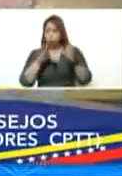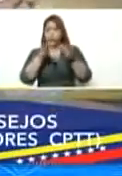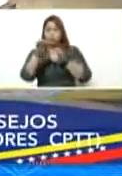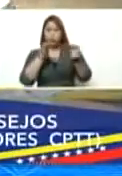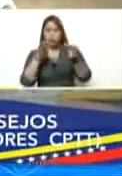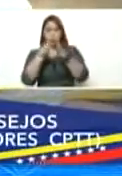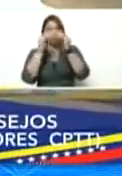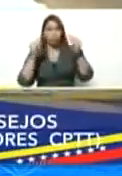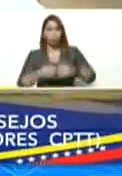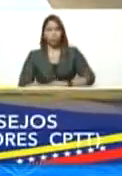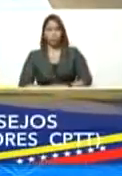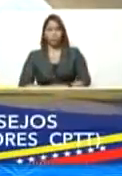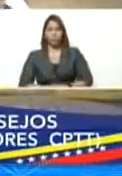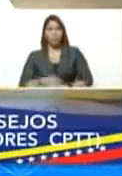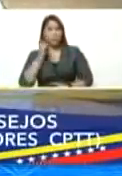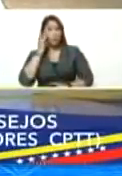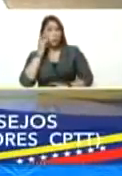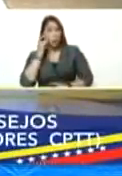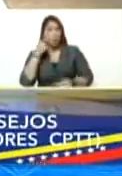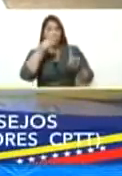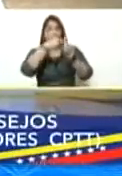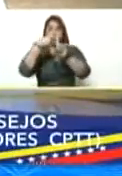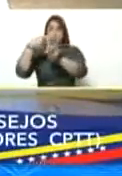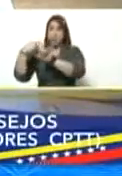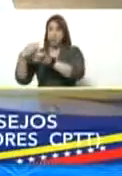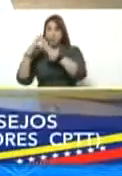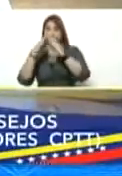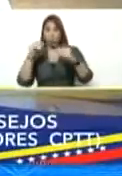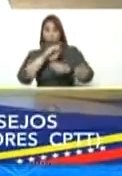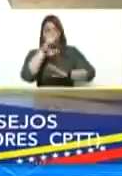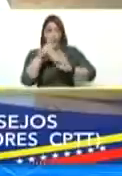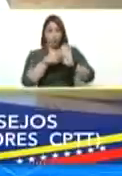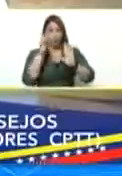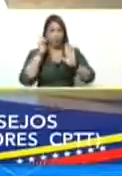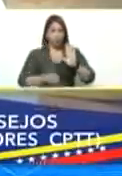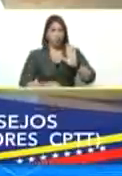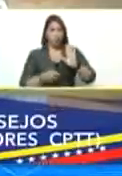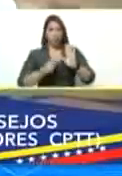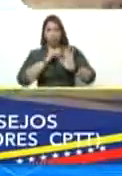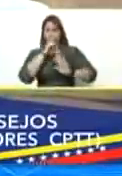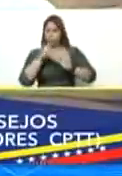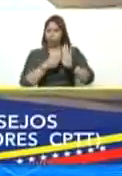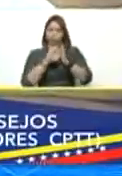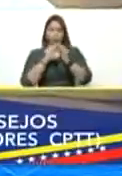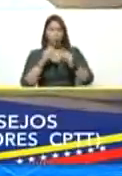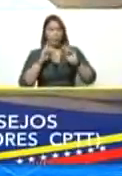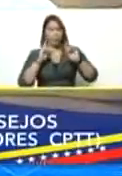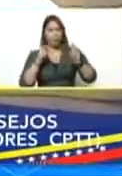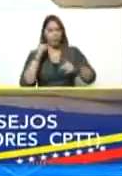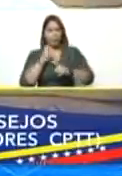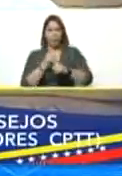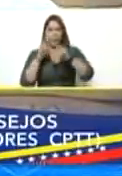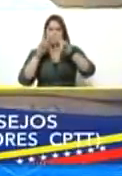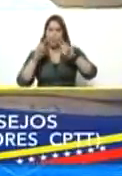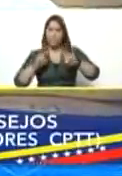azul, las cuentas en positivo en general, y así debemos ser. Es un tema que tenemos que